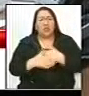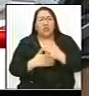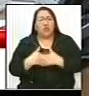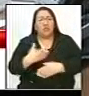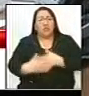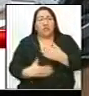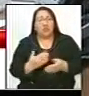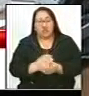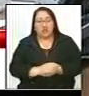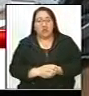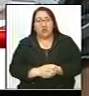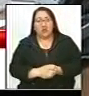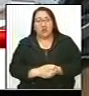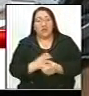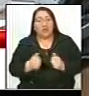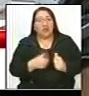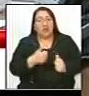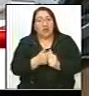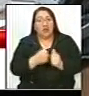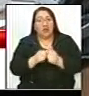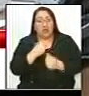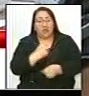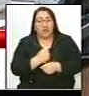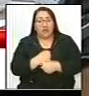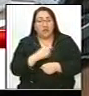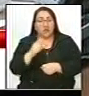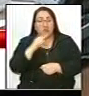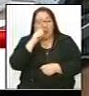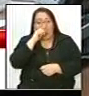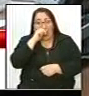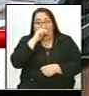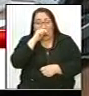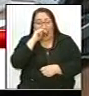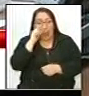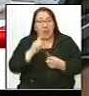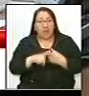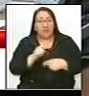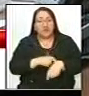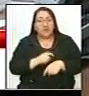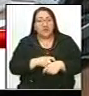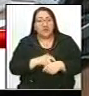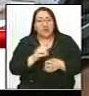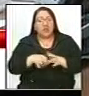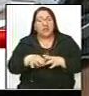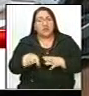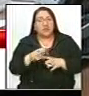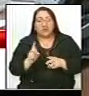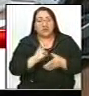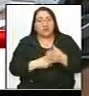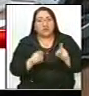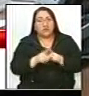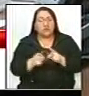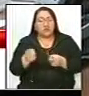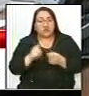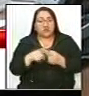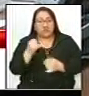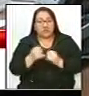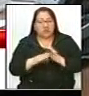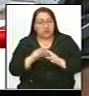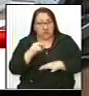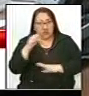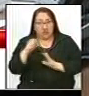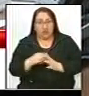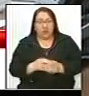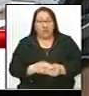de ejecución y de seguimiento de la ejecución, no solamente hasta el momento del desembolso, sino hasta la finalización del